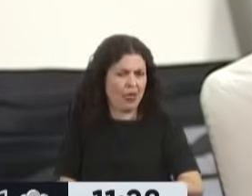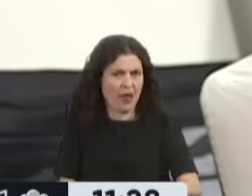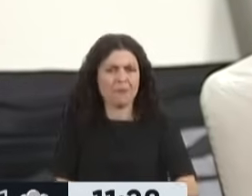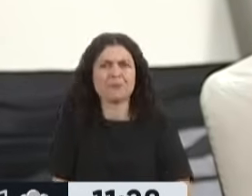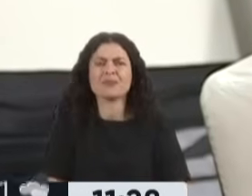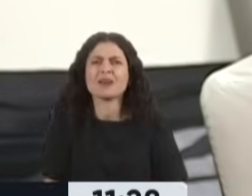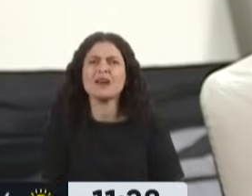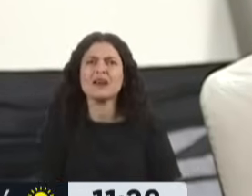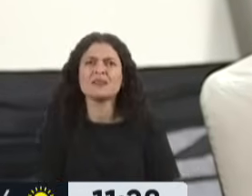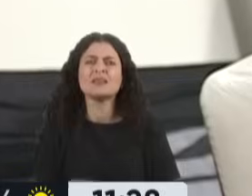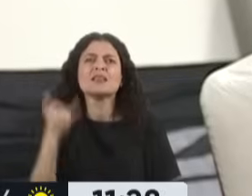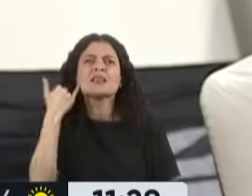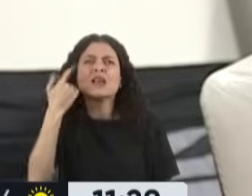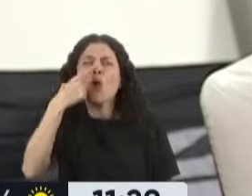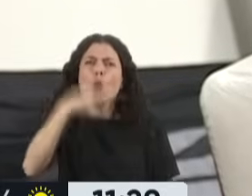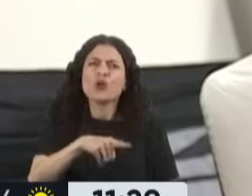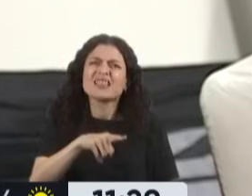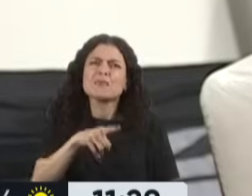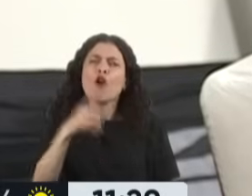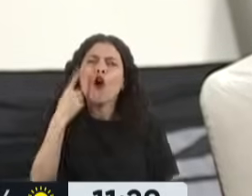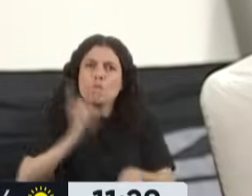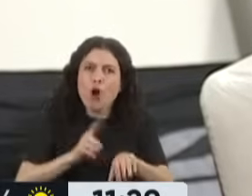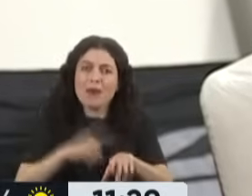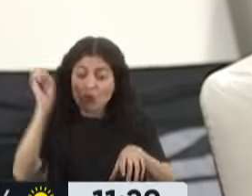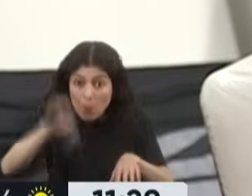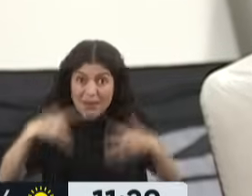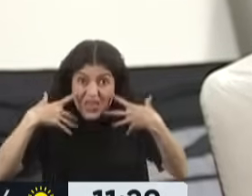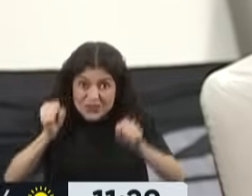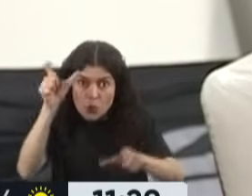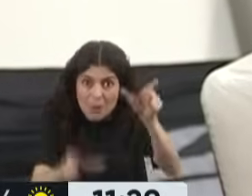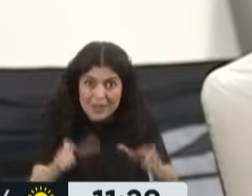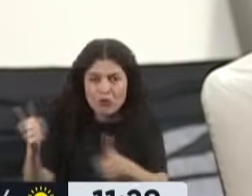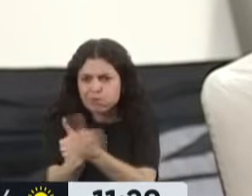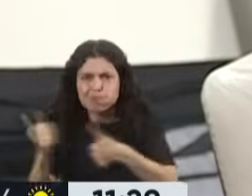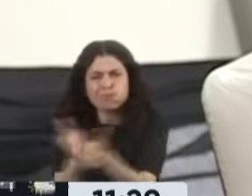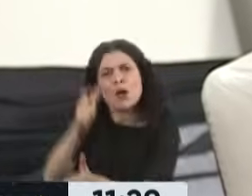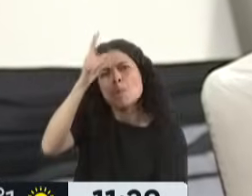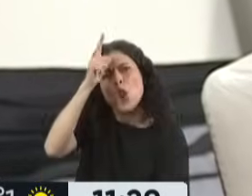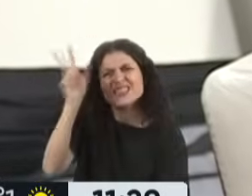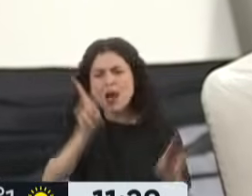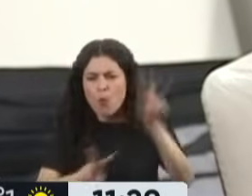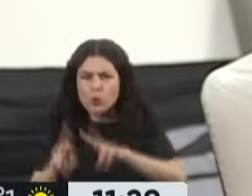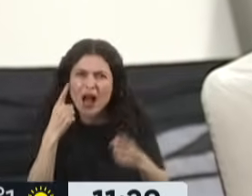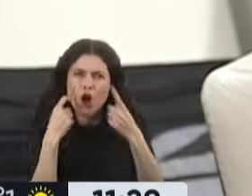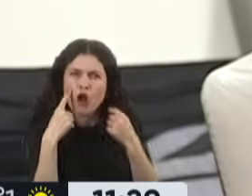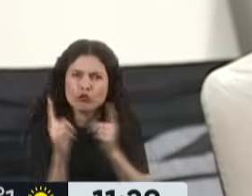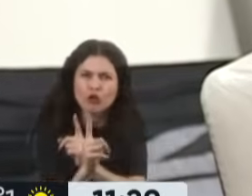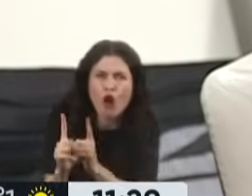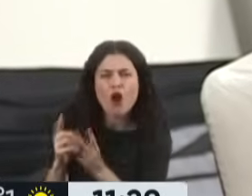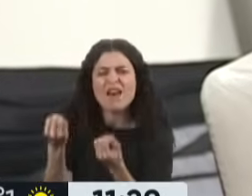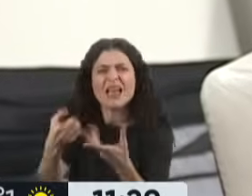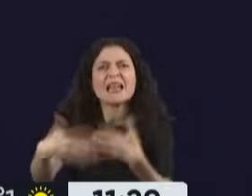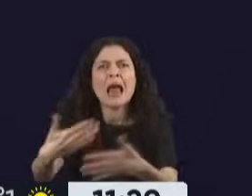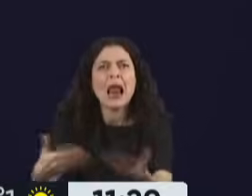saber si va a haber algún tipo de monitoreo de esas personas acá en territorio argentino por la Policía Federal o algún organismo de seguridad.